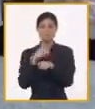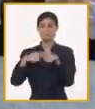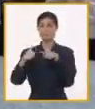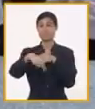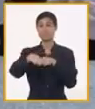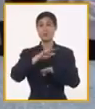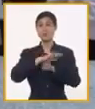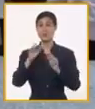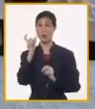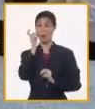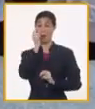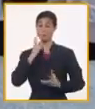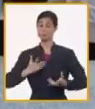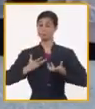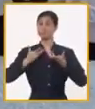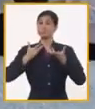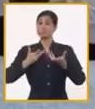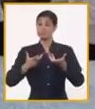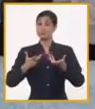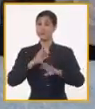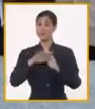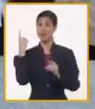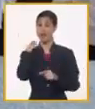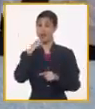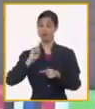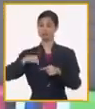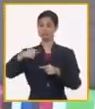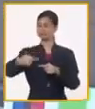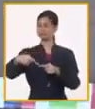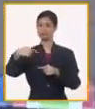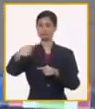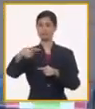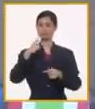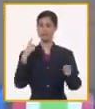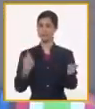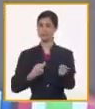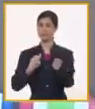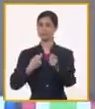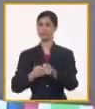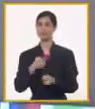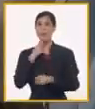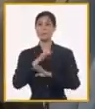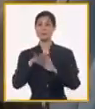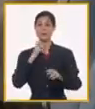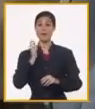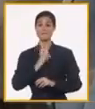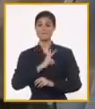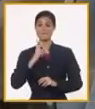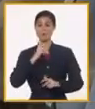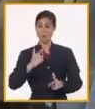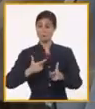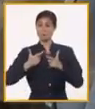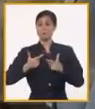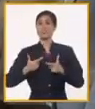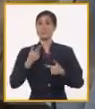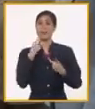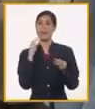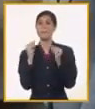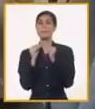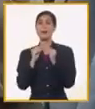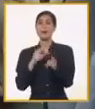hoy sobre su pecho lo que ha llevado siempre en el corazón: el título de héroe por una vida dedicada a la